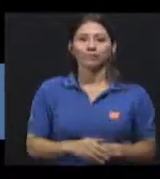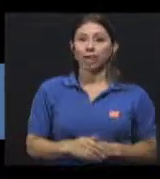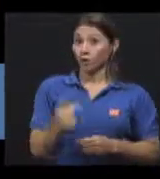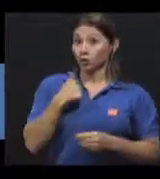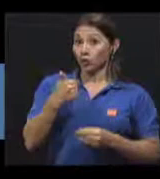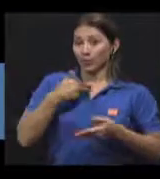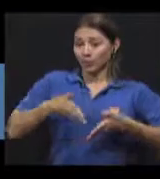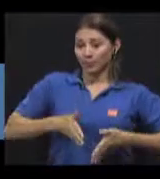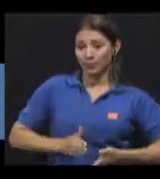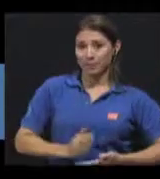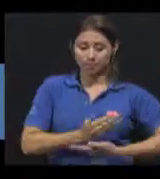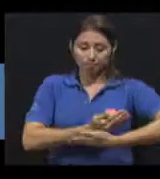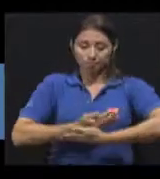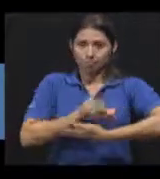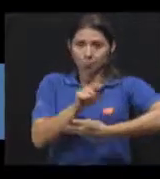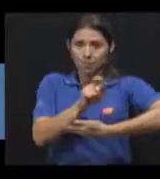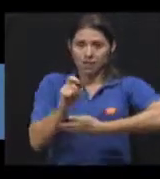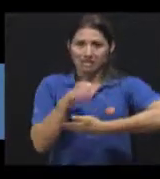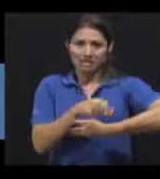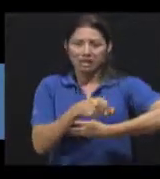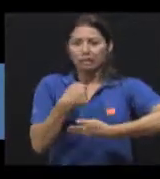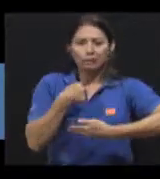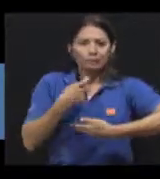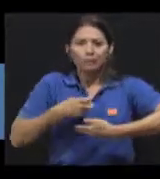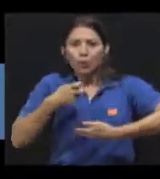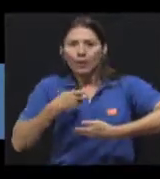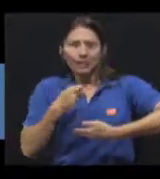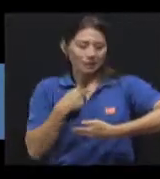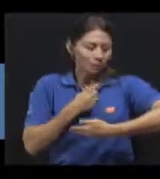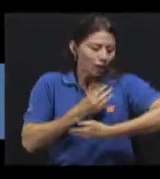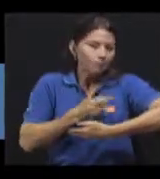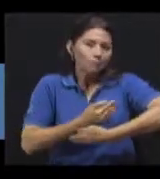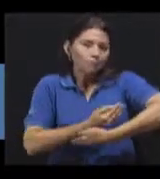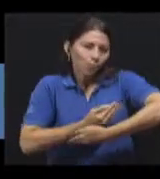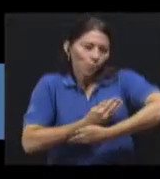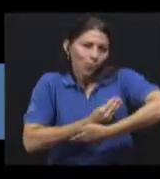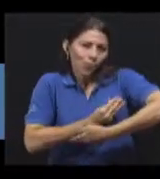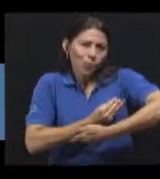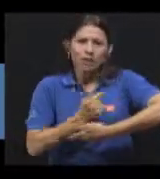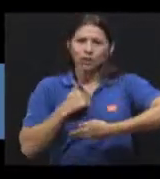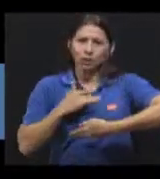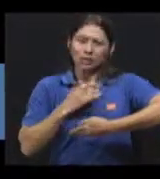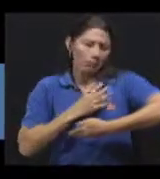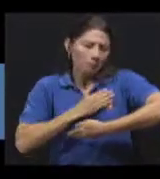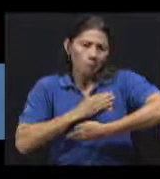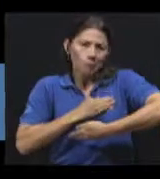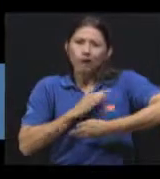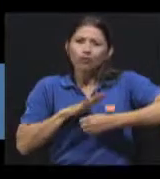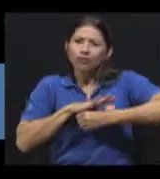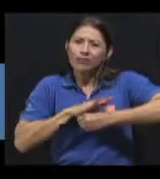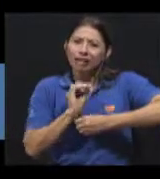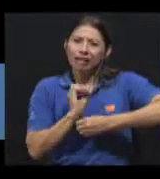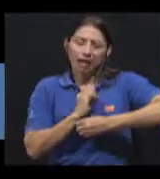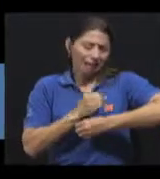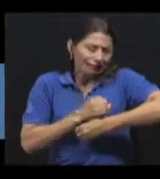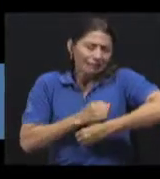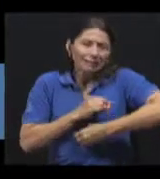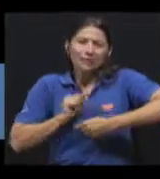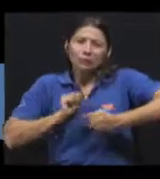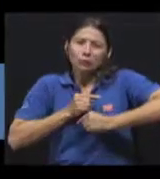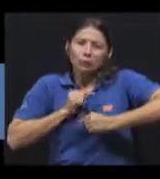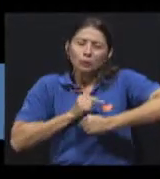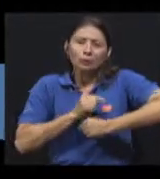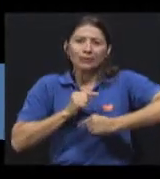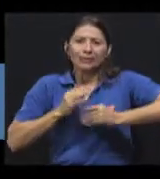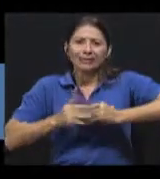Bueno, tengo un bebé de un mes de nacido y estaba teniendo problemas para darle de mamar porque yo sentía que no tenía suficiente leche, que me rompía los